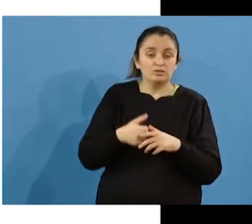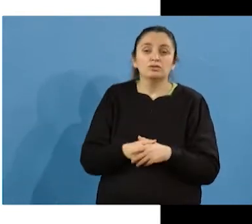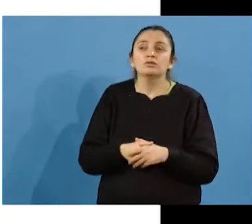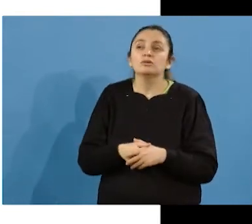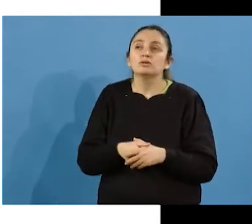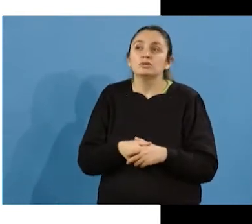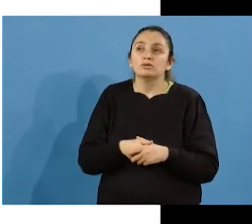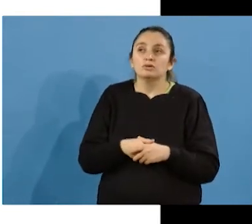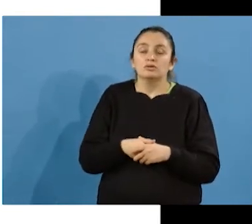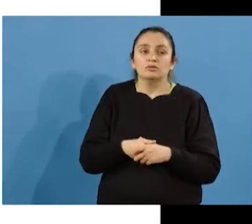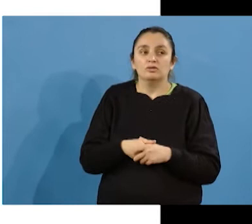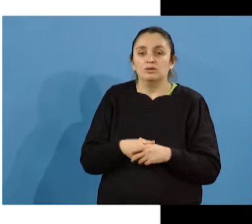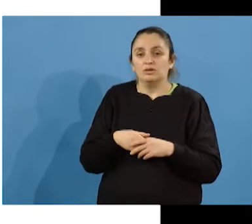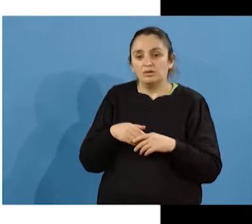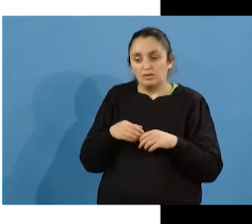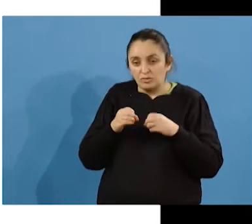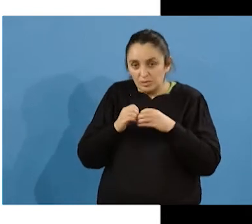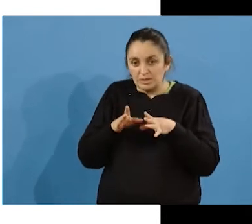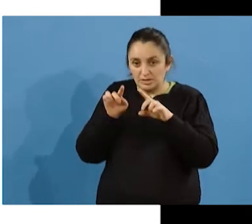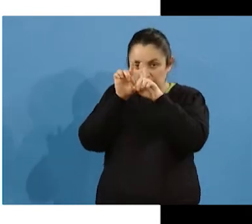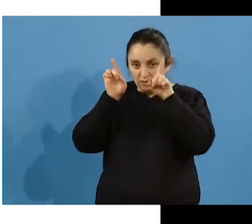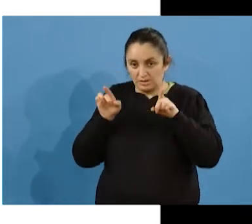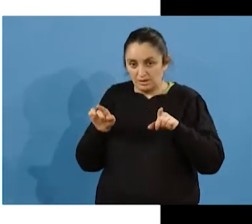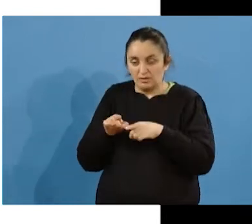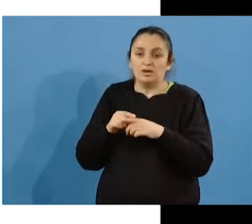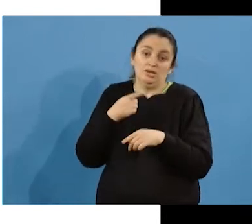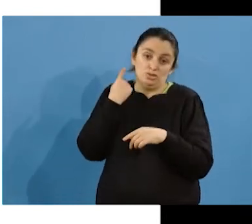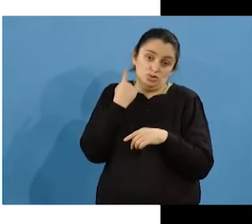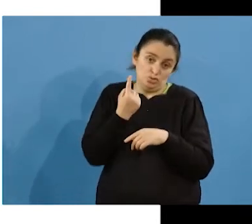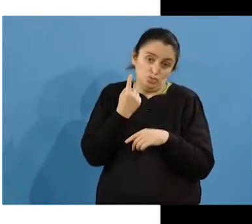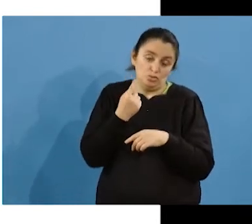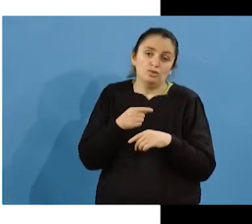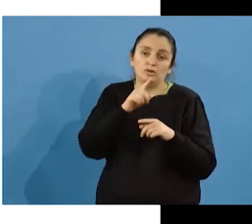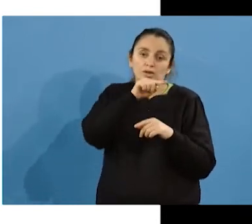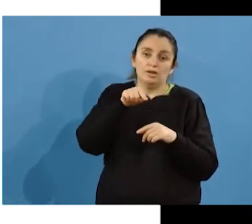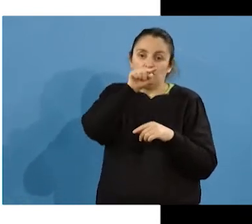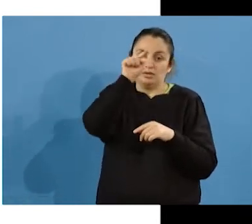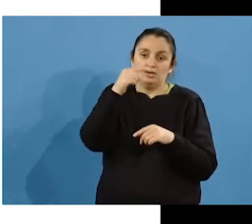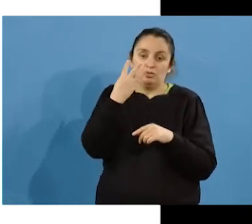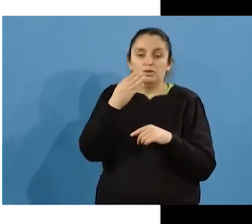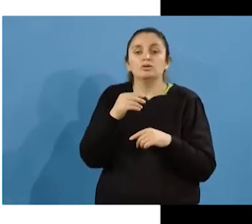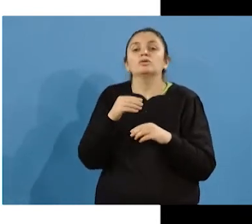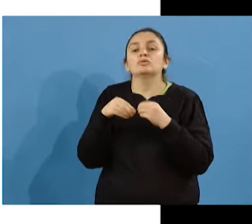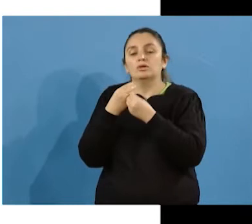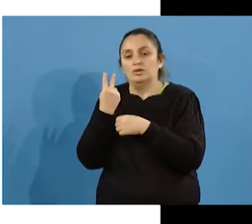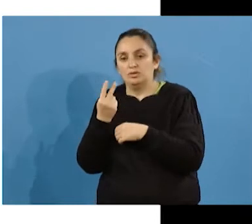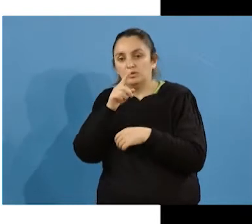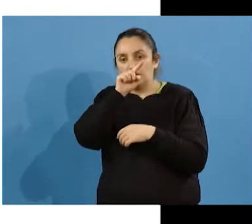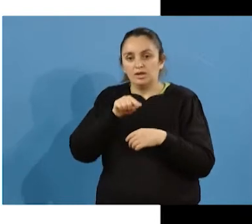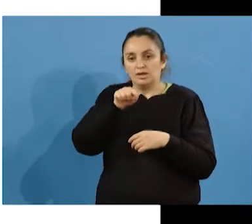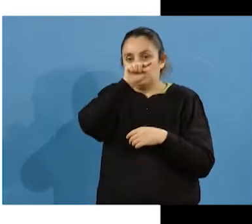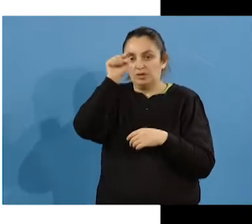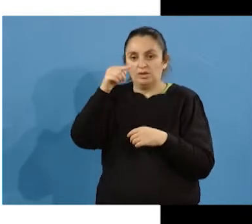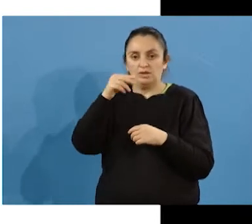en las entradas de la tabla pitagórica que es 1 la raíz cuadrada de 4 es 2 la raíz cuadrada